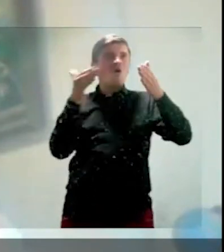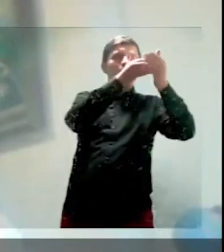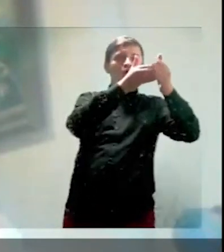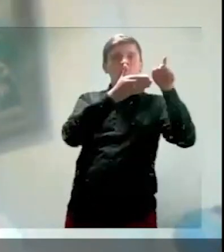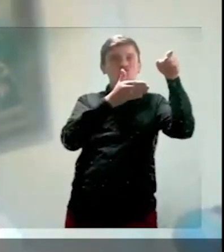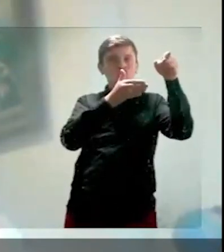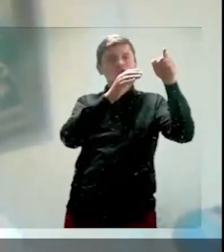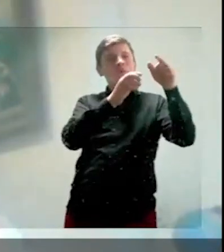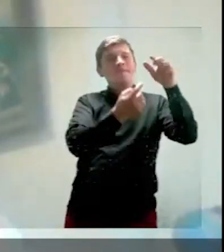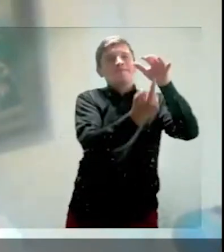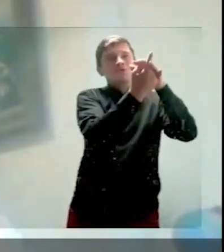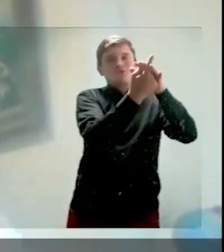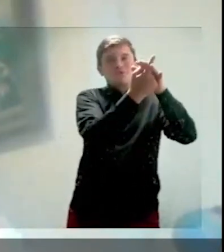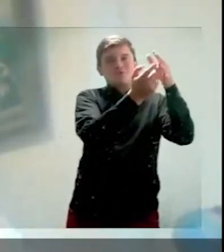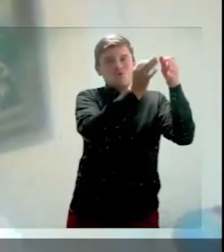y